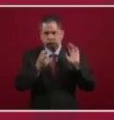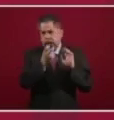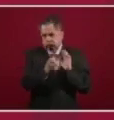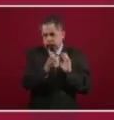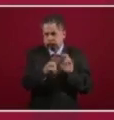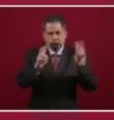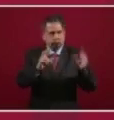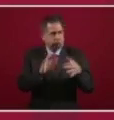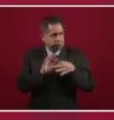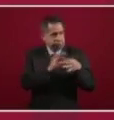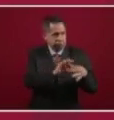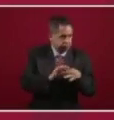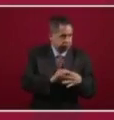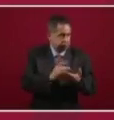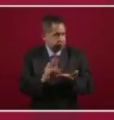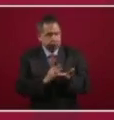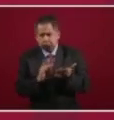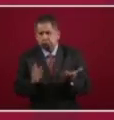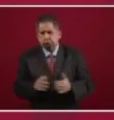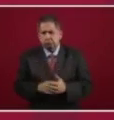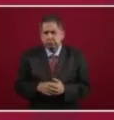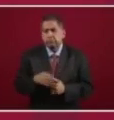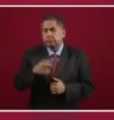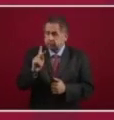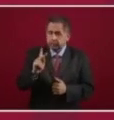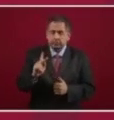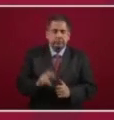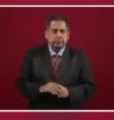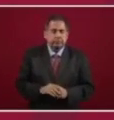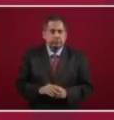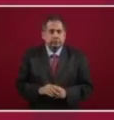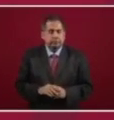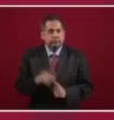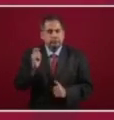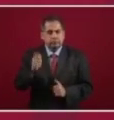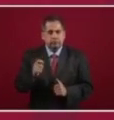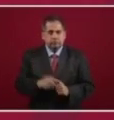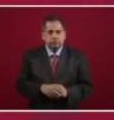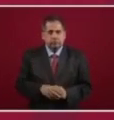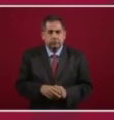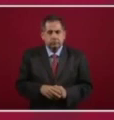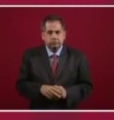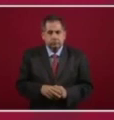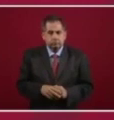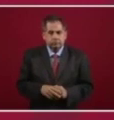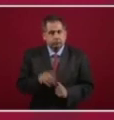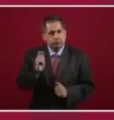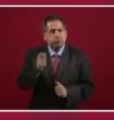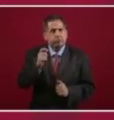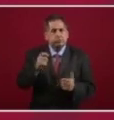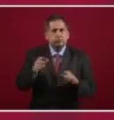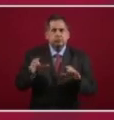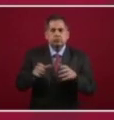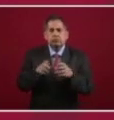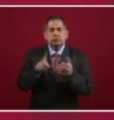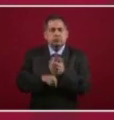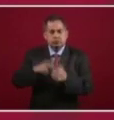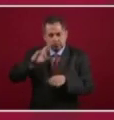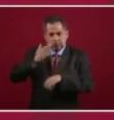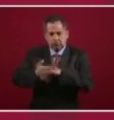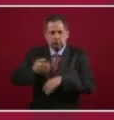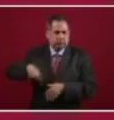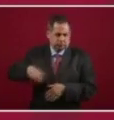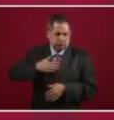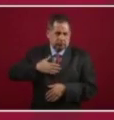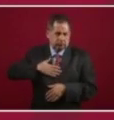los temas. Sin embargo, es un asunto que nos